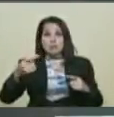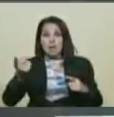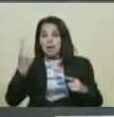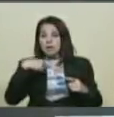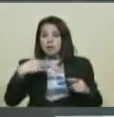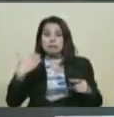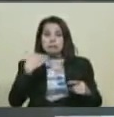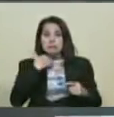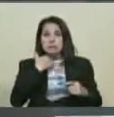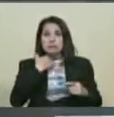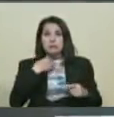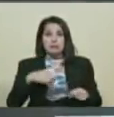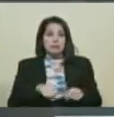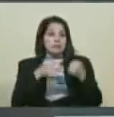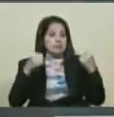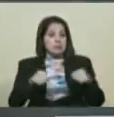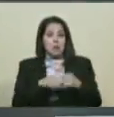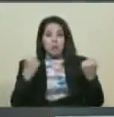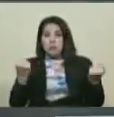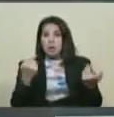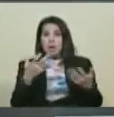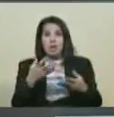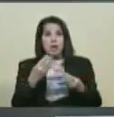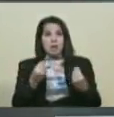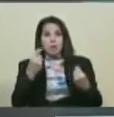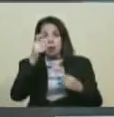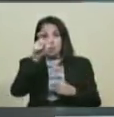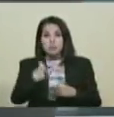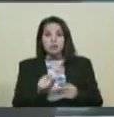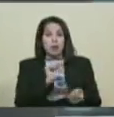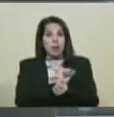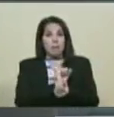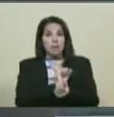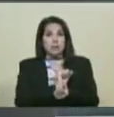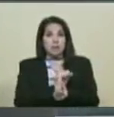día de ayer fue producto de un sabotaje, además indicó que una persona detenida por los hechos. Cambiamos.